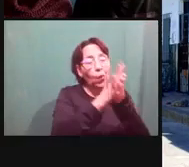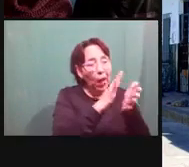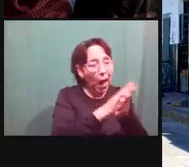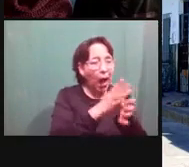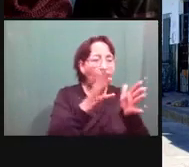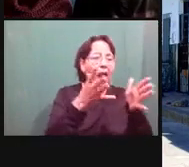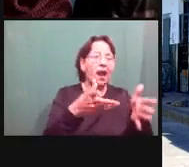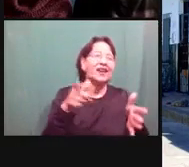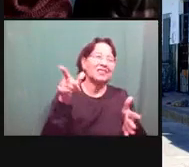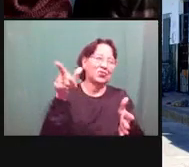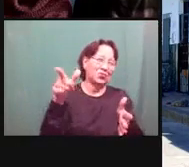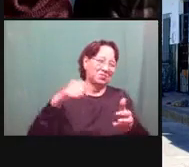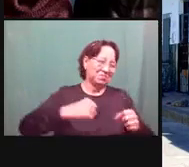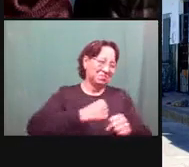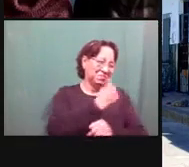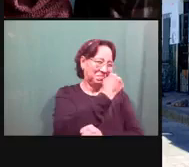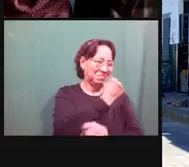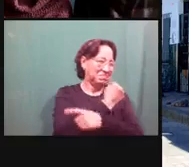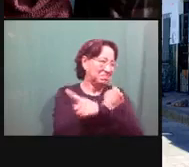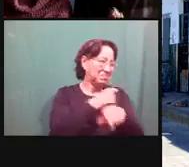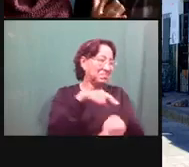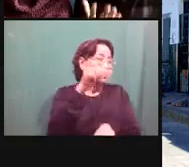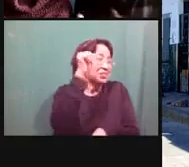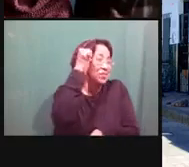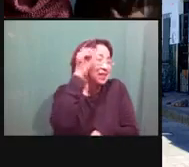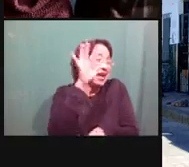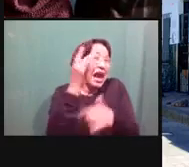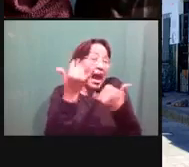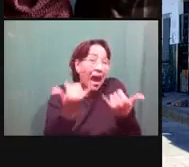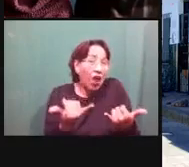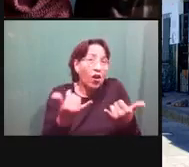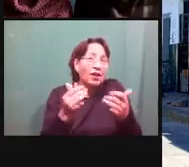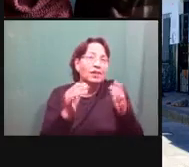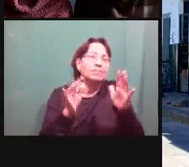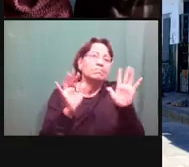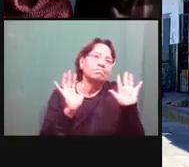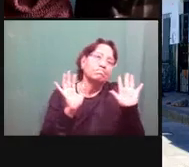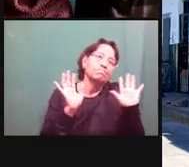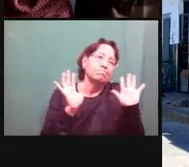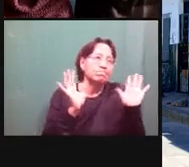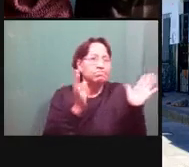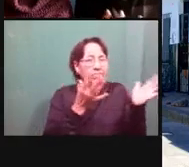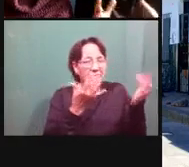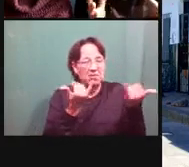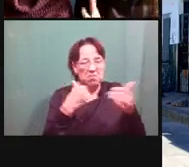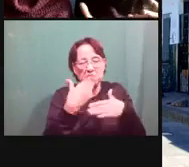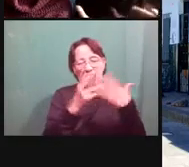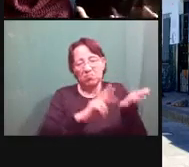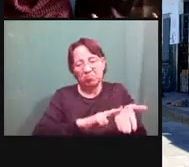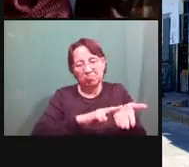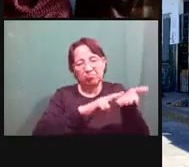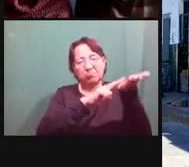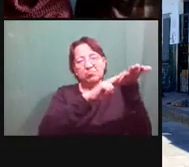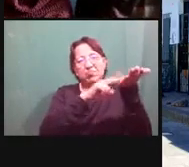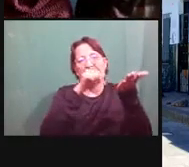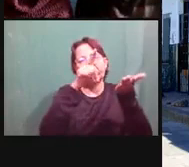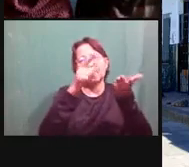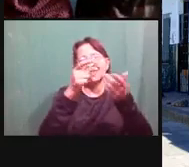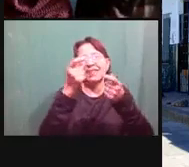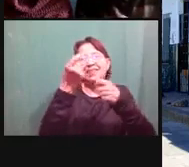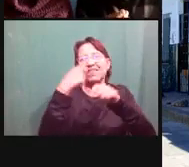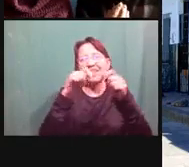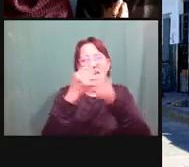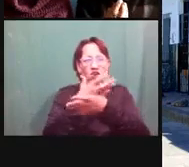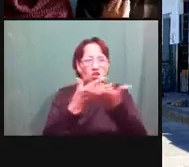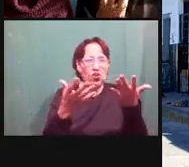aquí en Colombia, y pues ahora pues ya está un poco más renovada, un poco más hacia lo comercial, donde